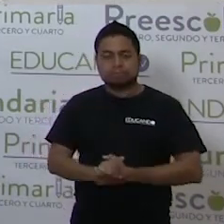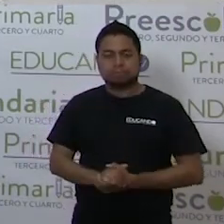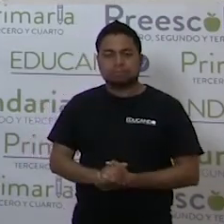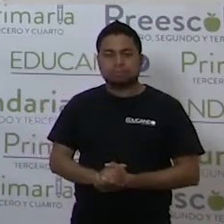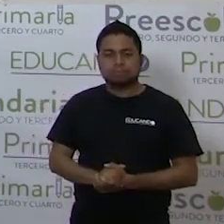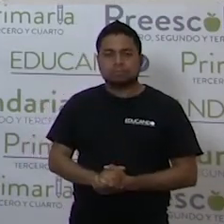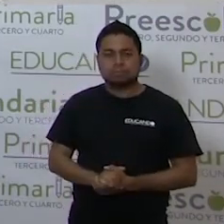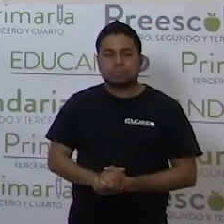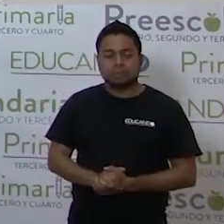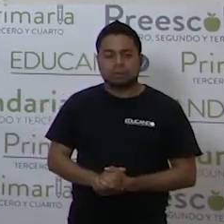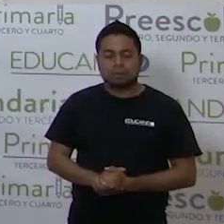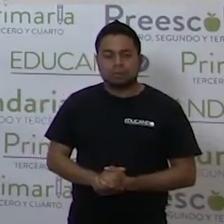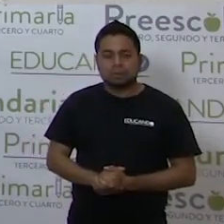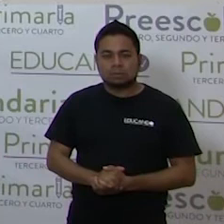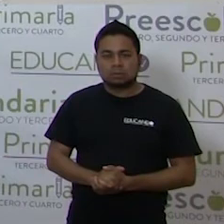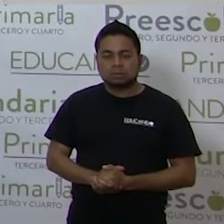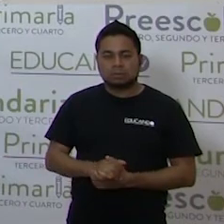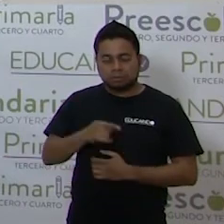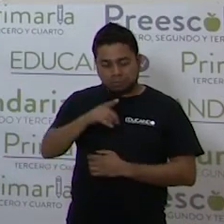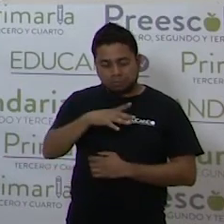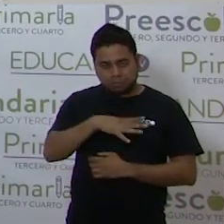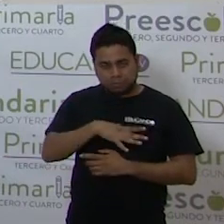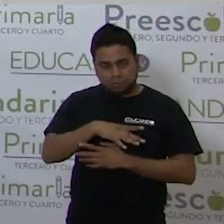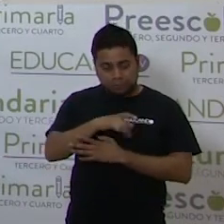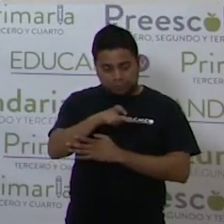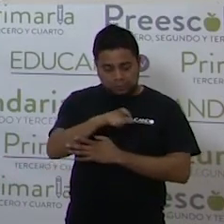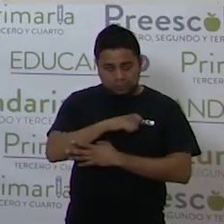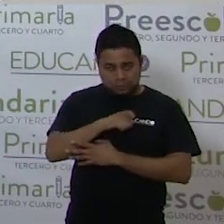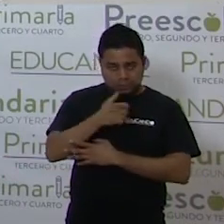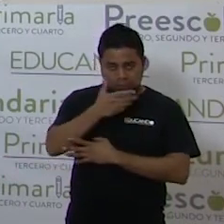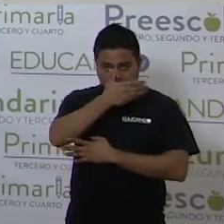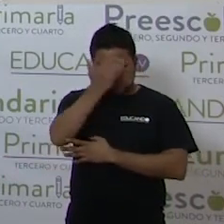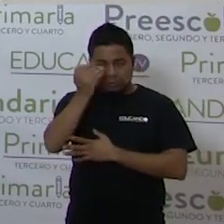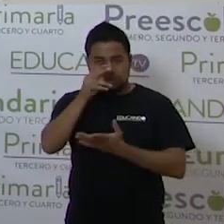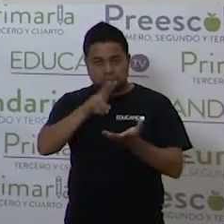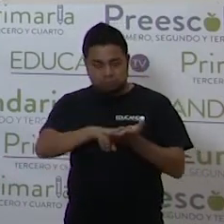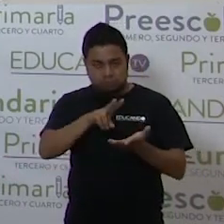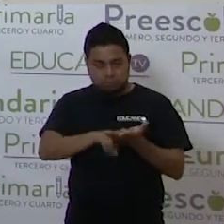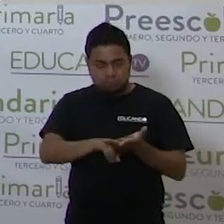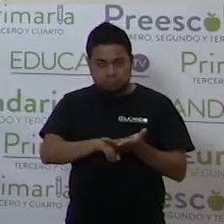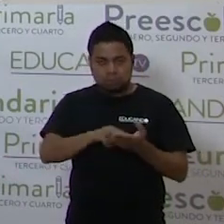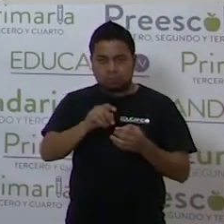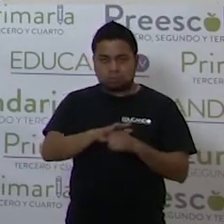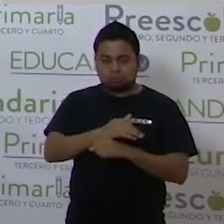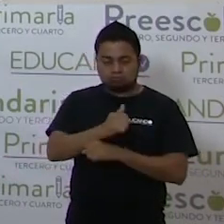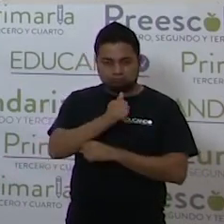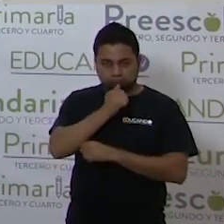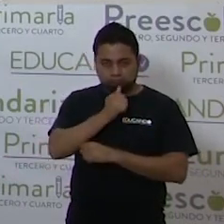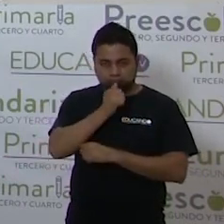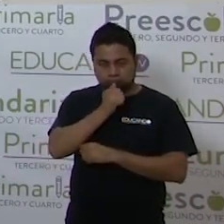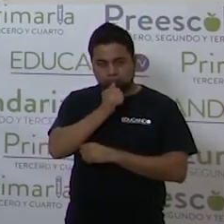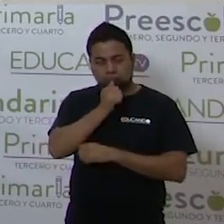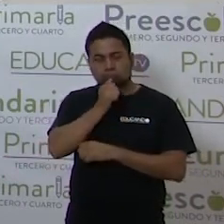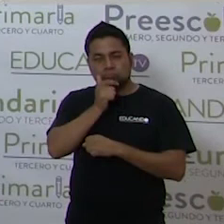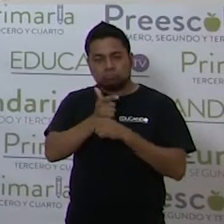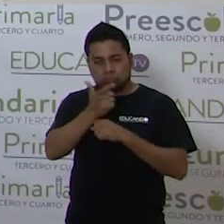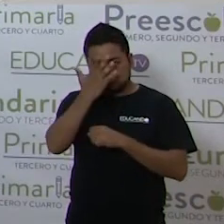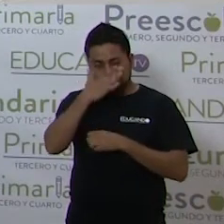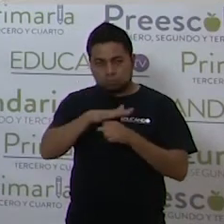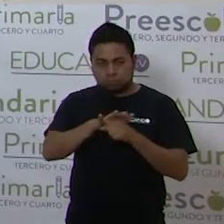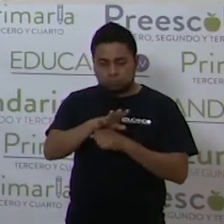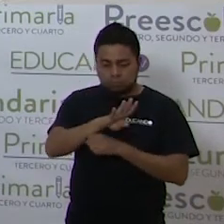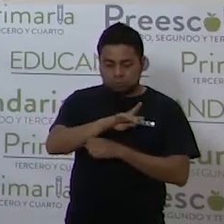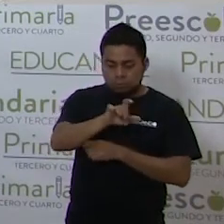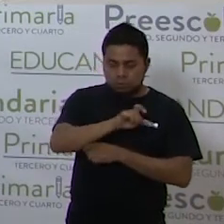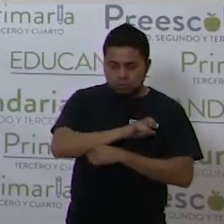obviamente vamos a tener equis que no sabemos cuál es su valor pero que todavía no lo hemos descubierto es decir 4